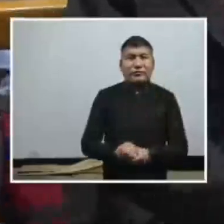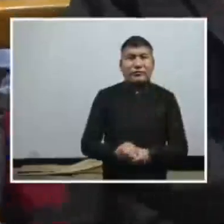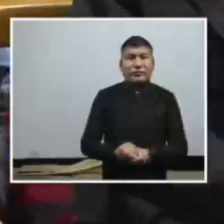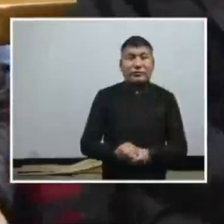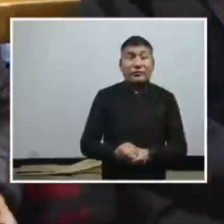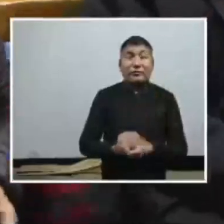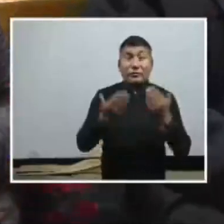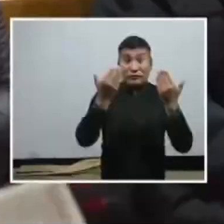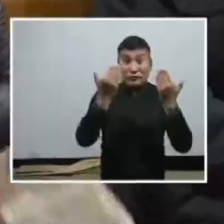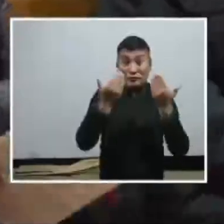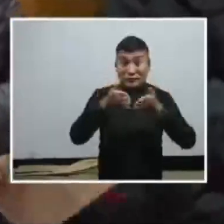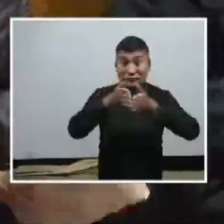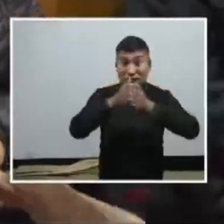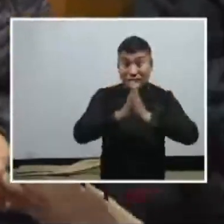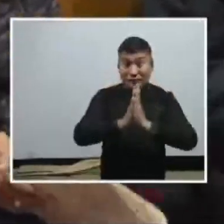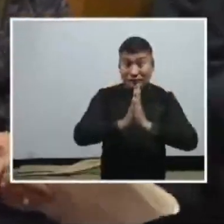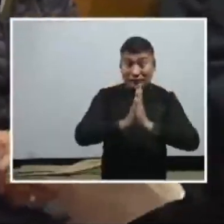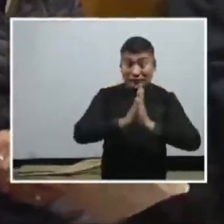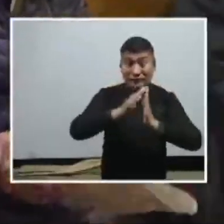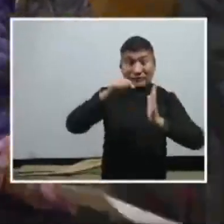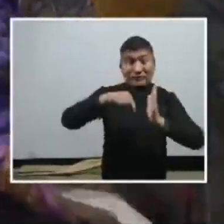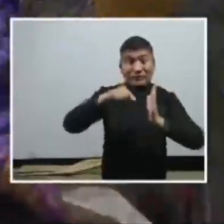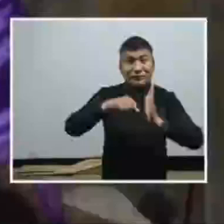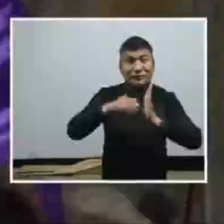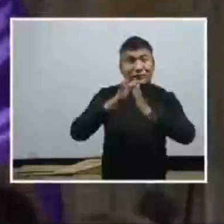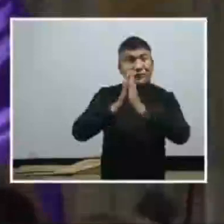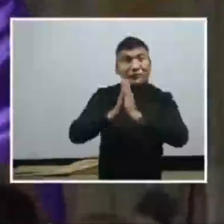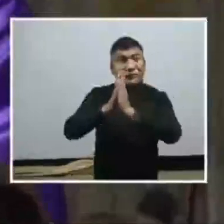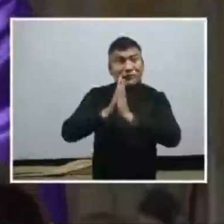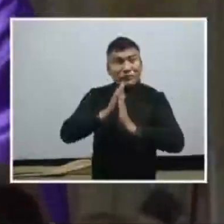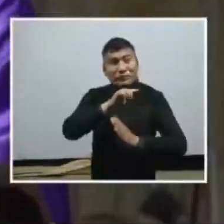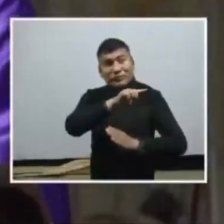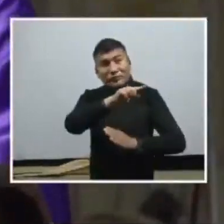Y vamos a pedir en la misa por aquellos papás